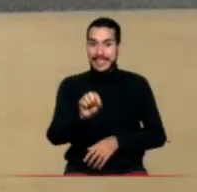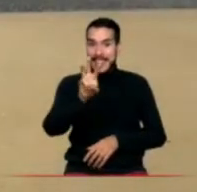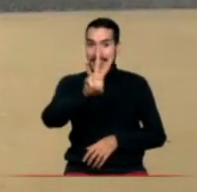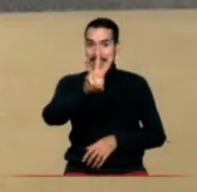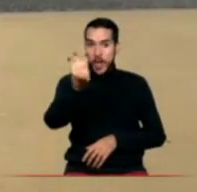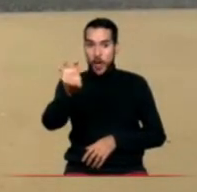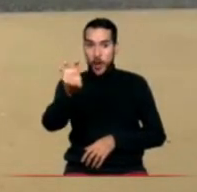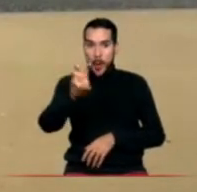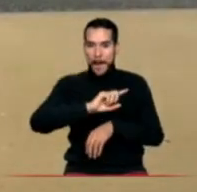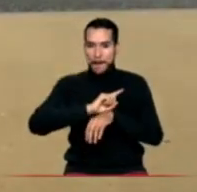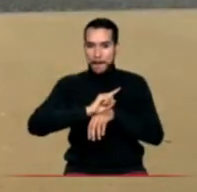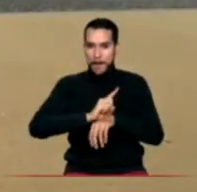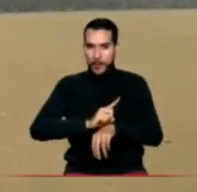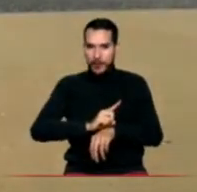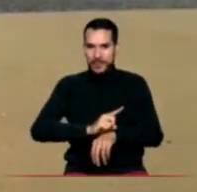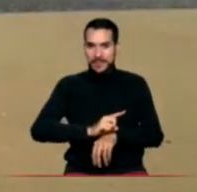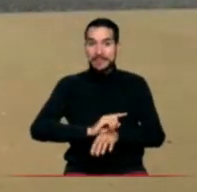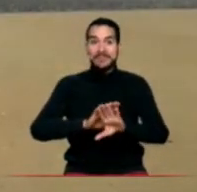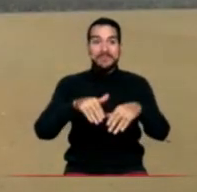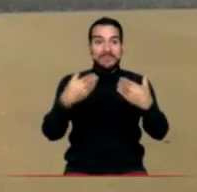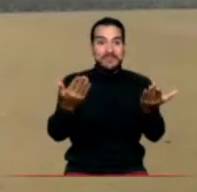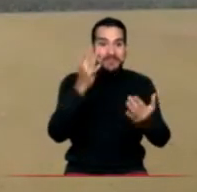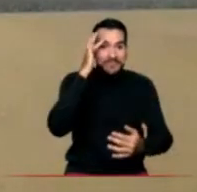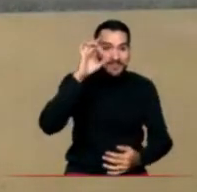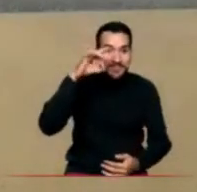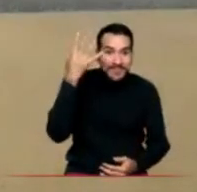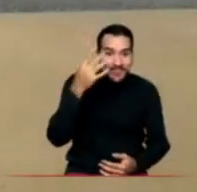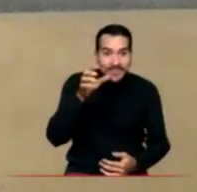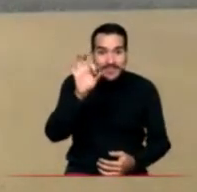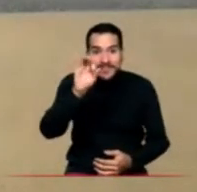7:38, Luz Angeli y Cindy. Acá son las